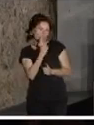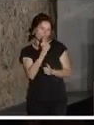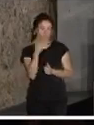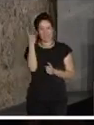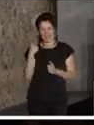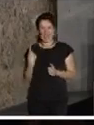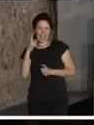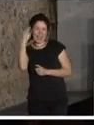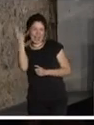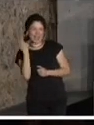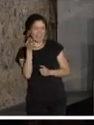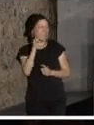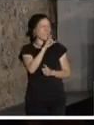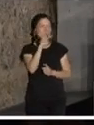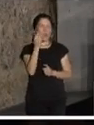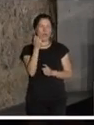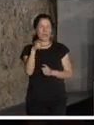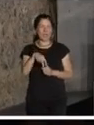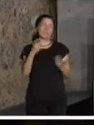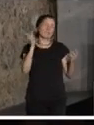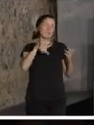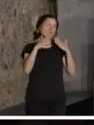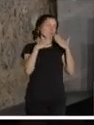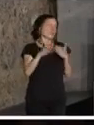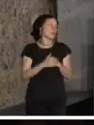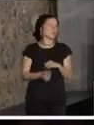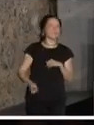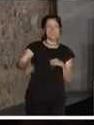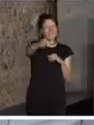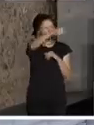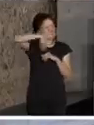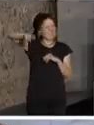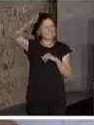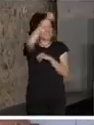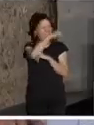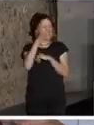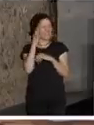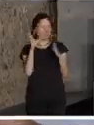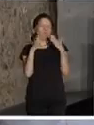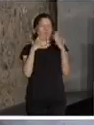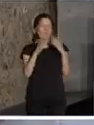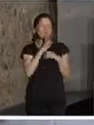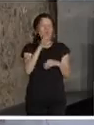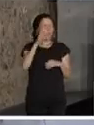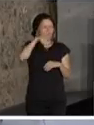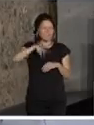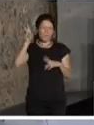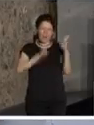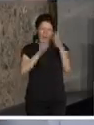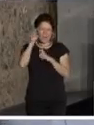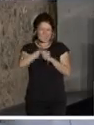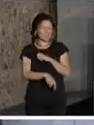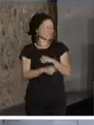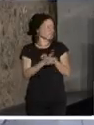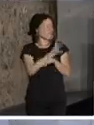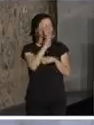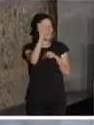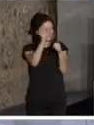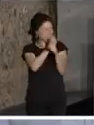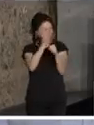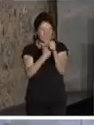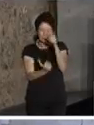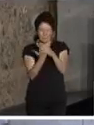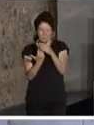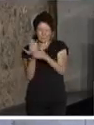irenes a Joaquín y muchas gracias sobre todo a todos vosotros y todas vosotras por estar aquí y por trabajar